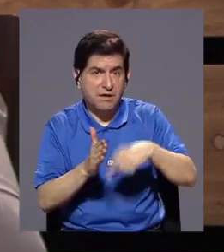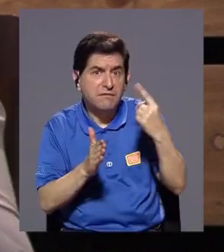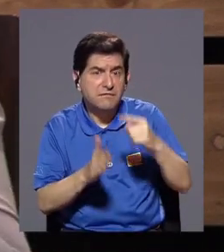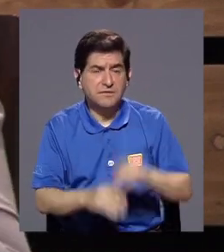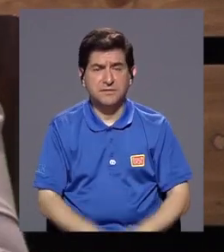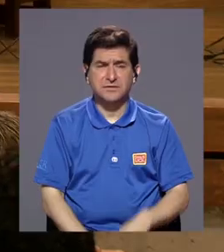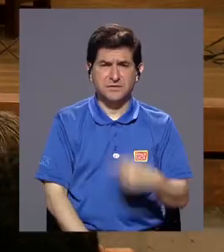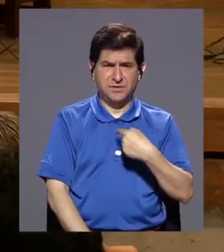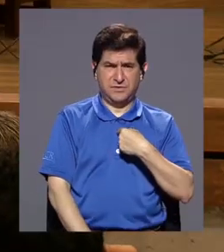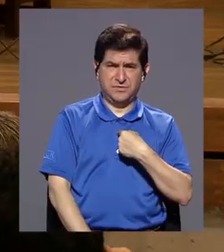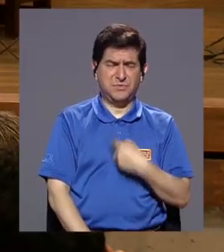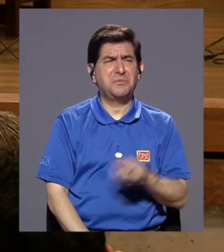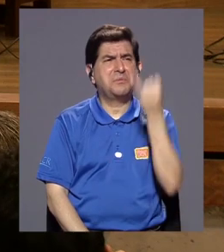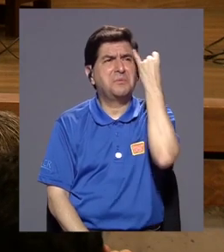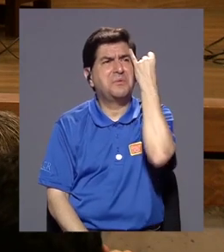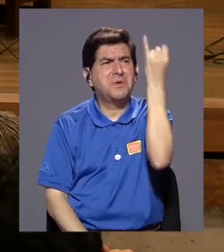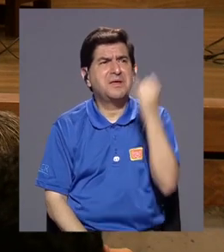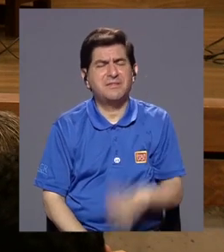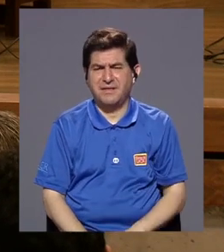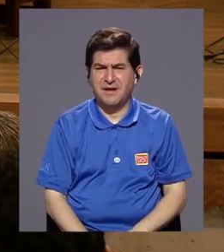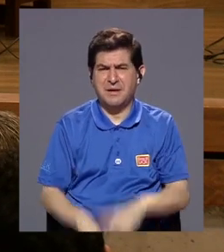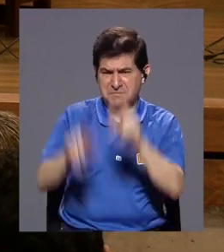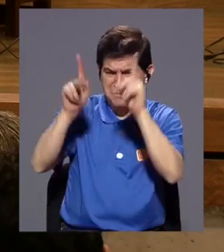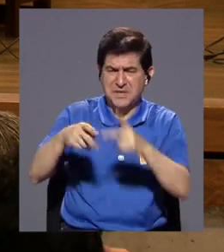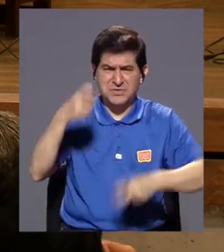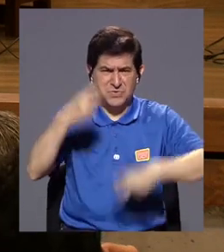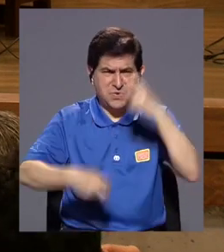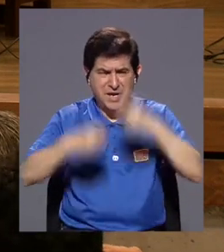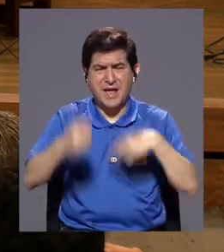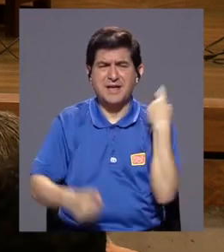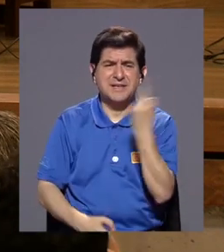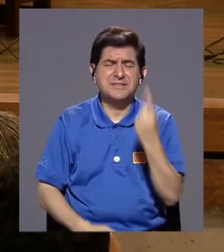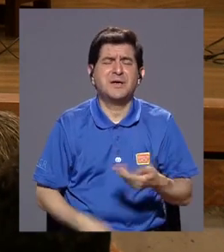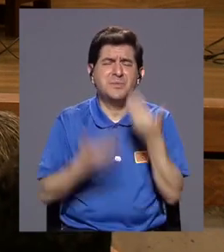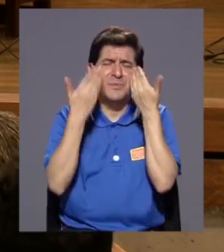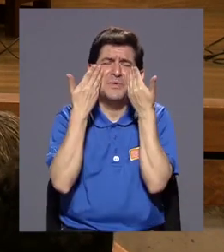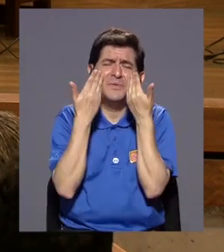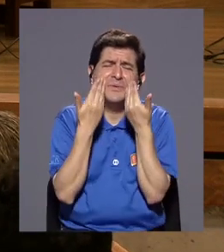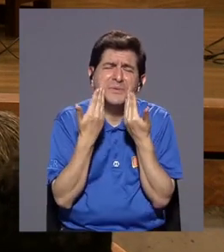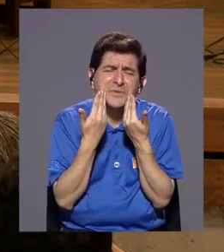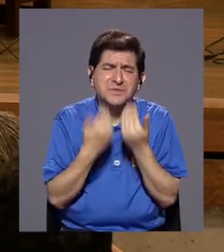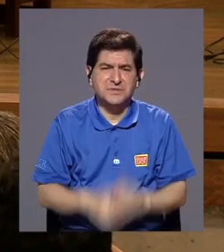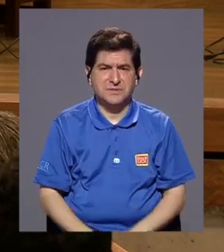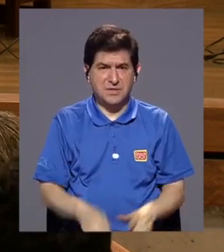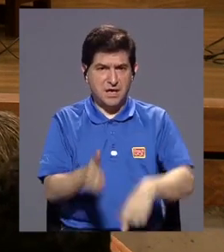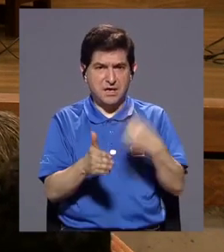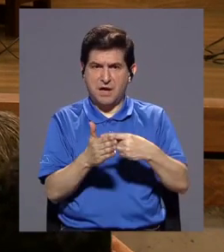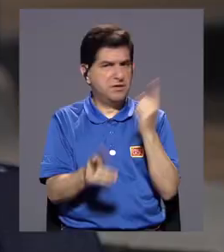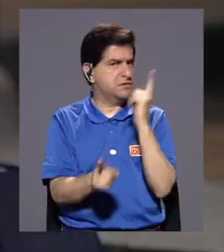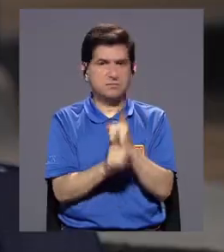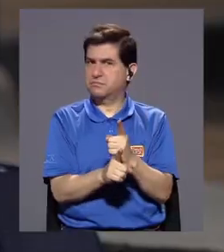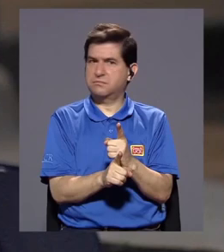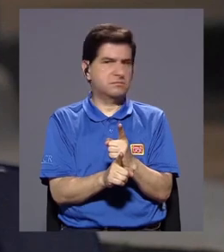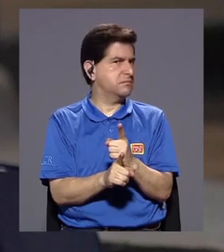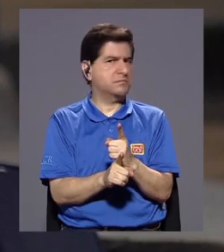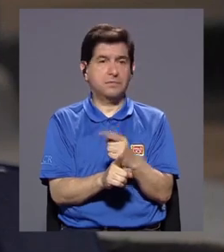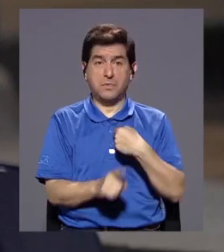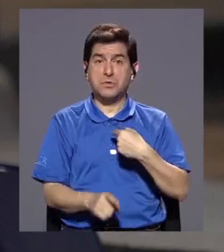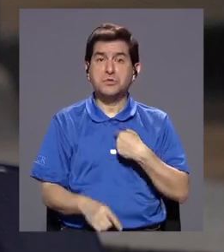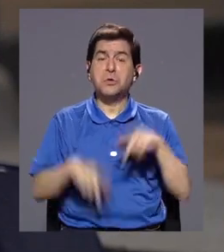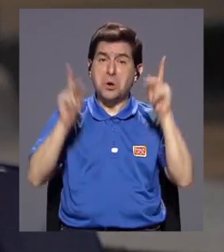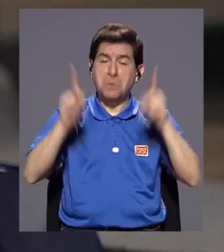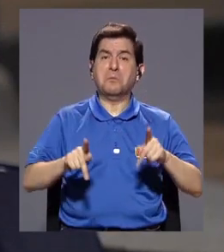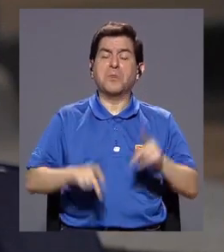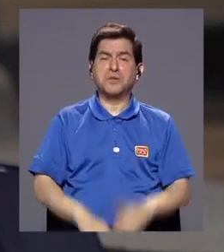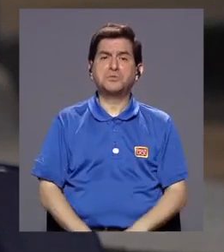la idea de que la persona con un problema de esto siempre está triste, y muchas veces no es así. Yo en mi caso soy una persona